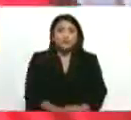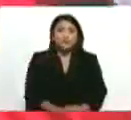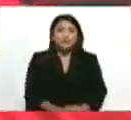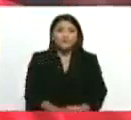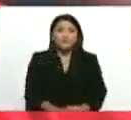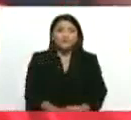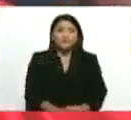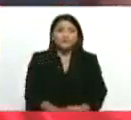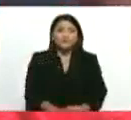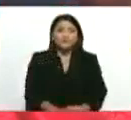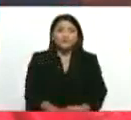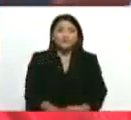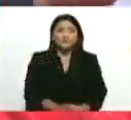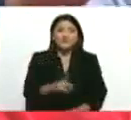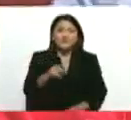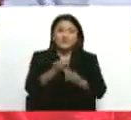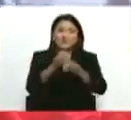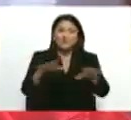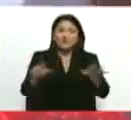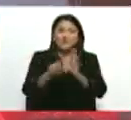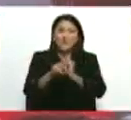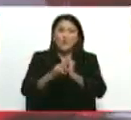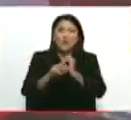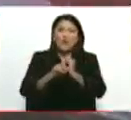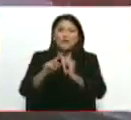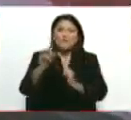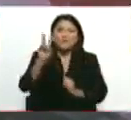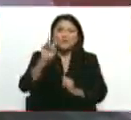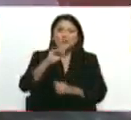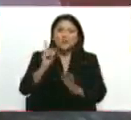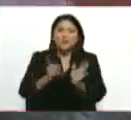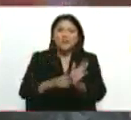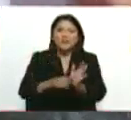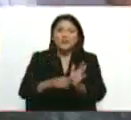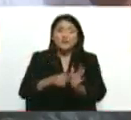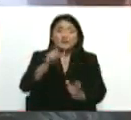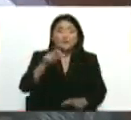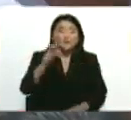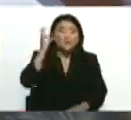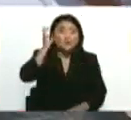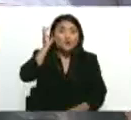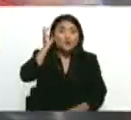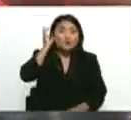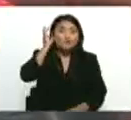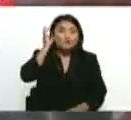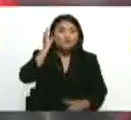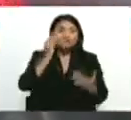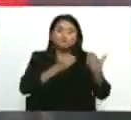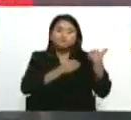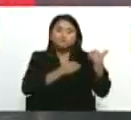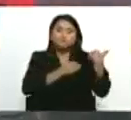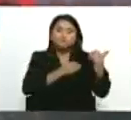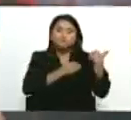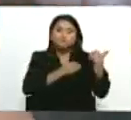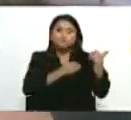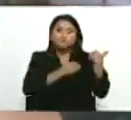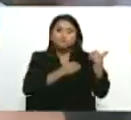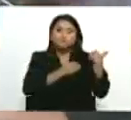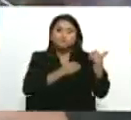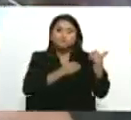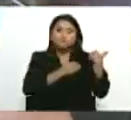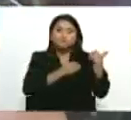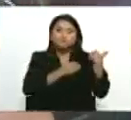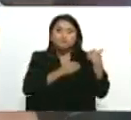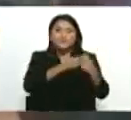Eso se repite por toda Venezuela, donde la mujer asume el rol de dirección